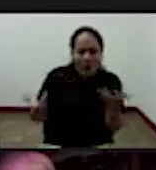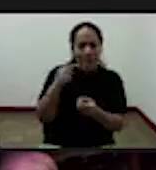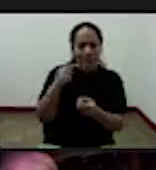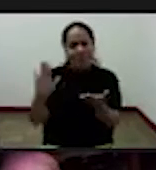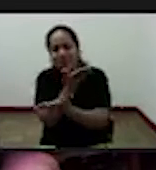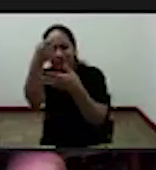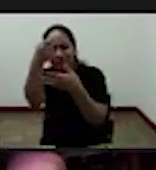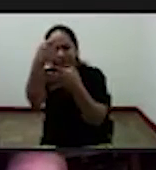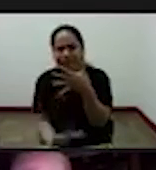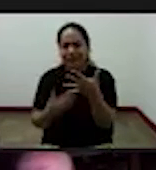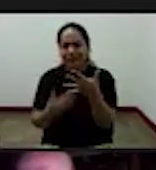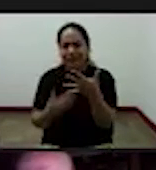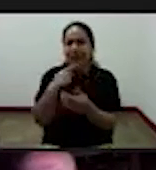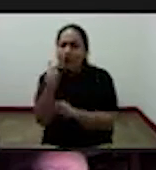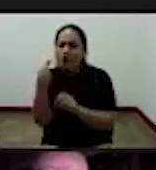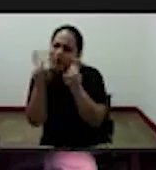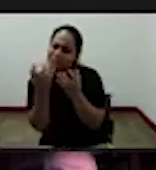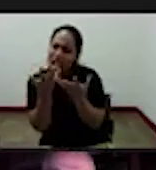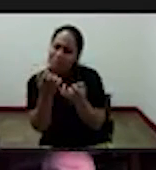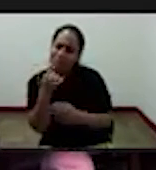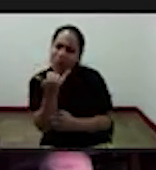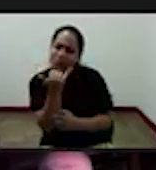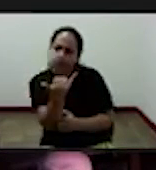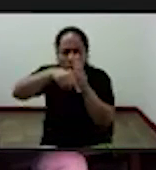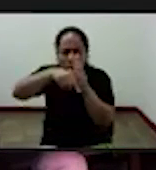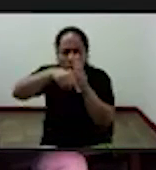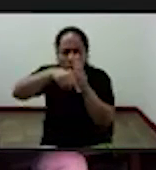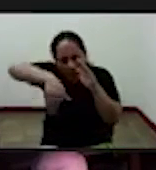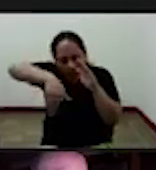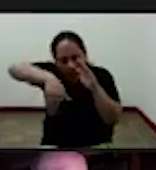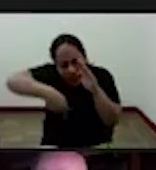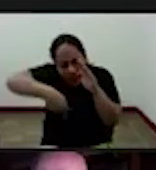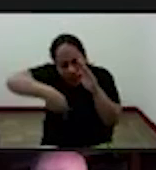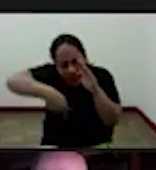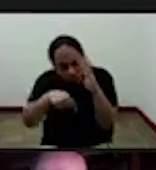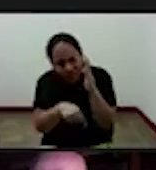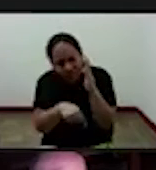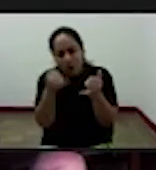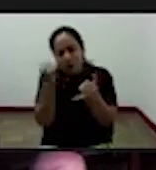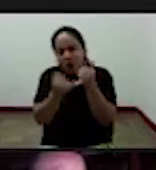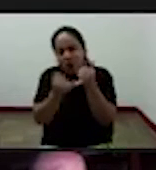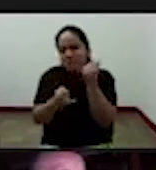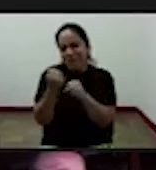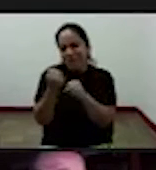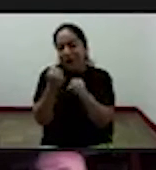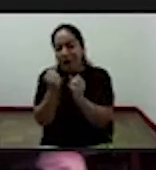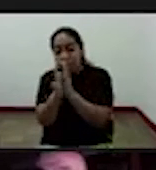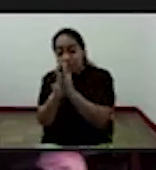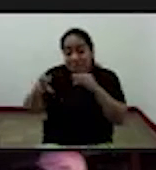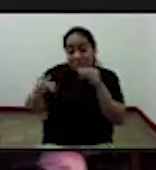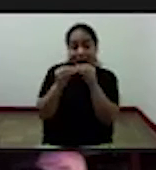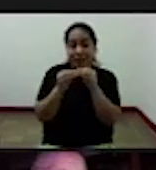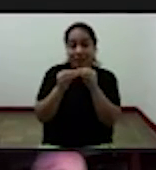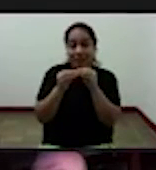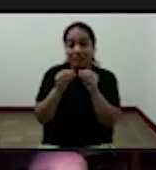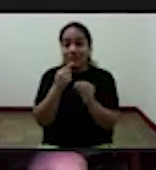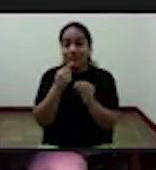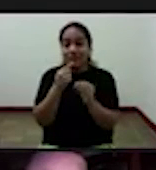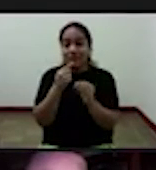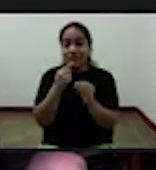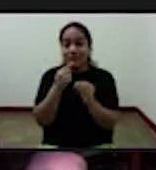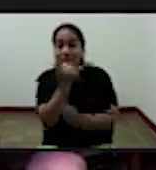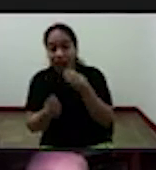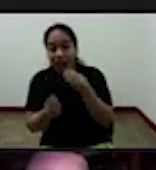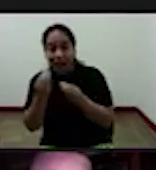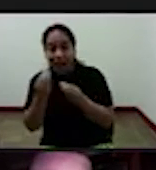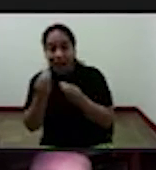allí en el fondo, en el trasfondo de todo lo que has mencionado, y son los dispositivos electrónicos y todo el